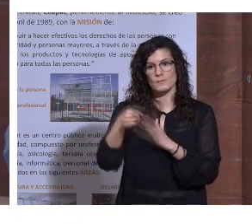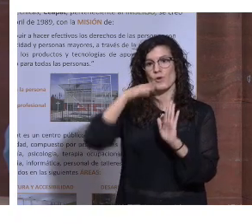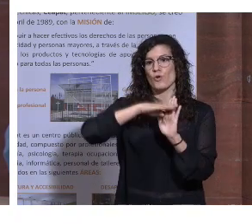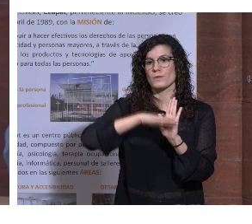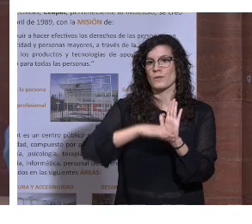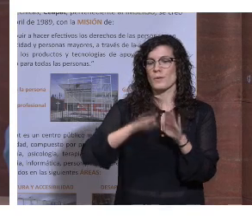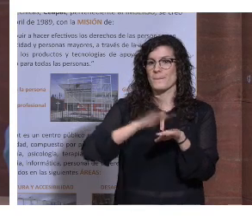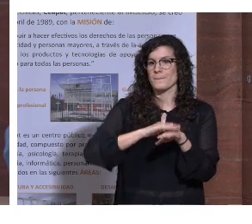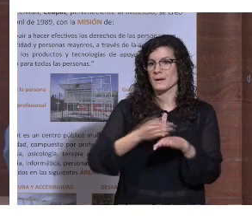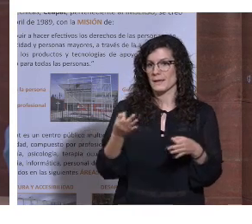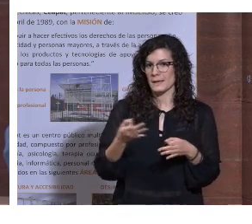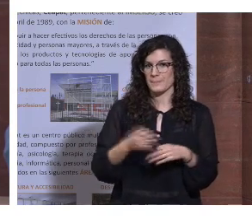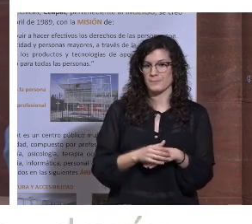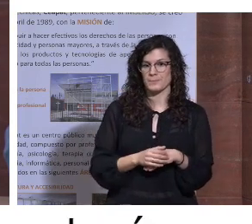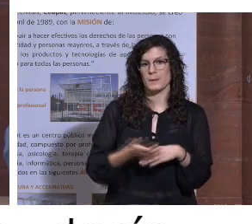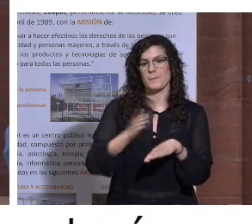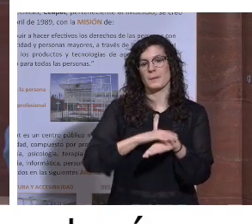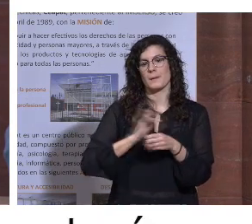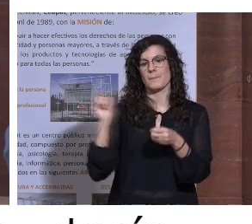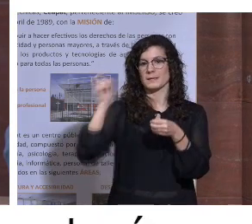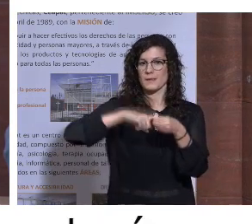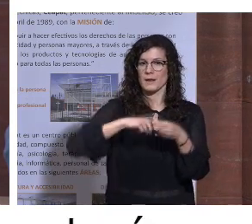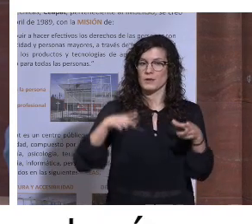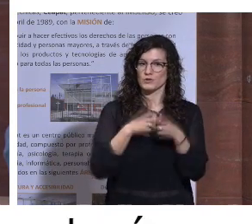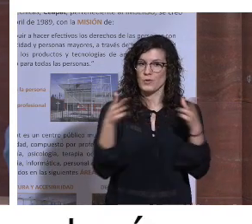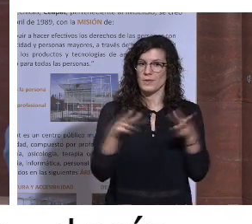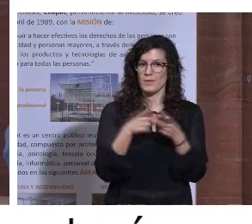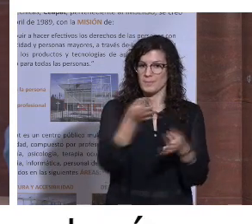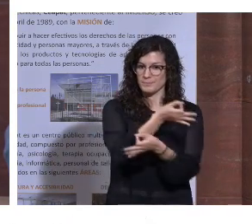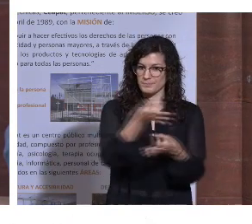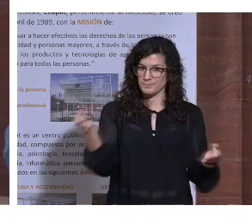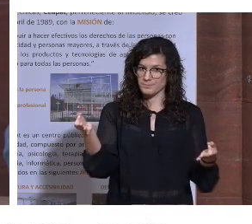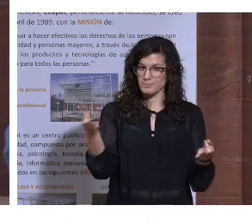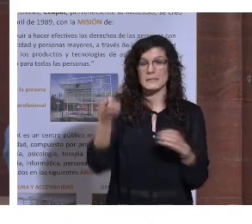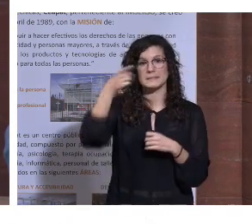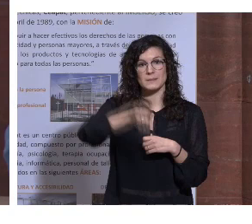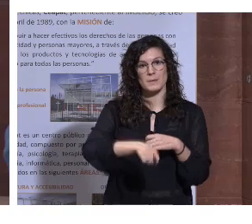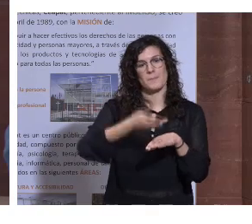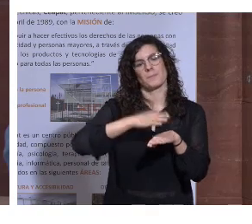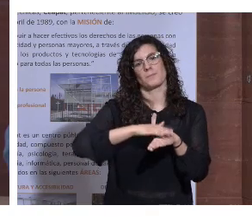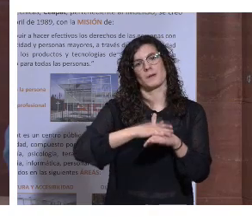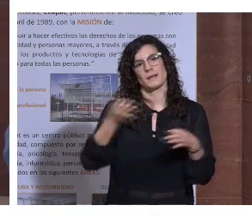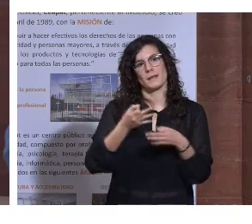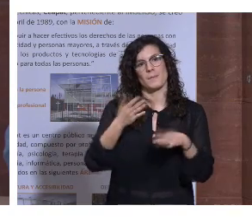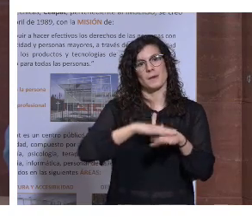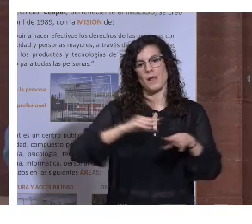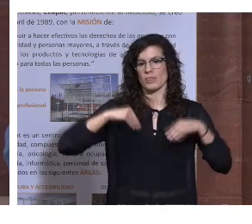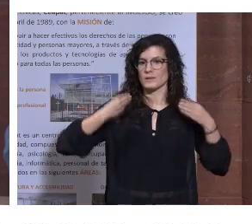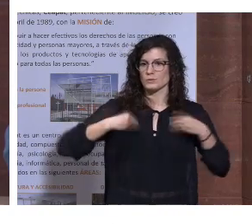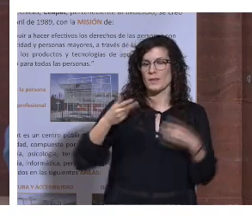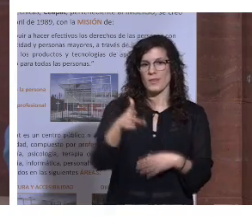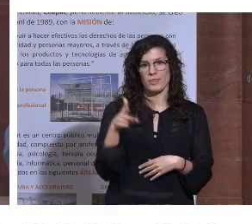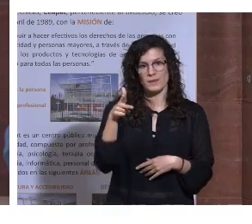para participar en la sociedad, para esa participación efectiva y también para ese pleno disfrute de los